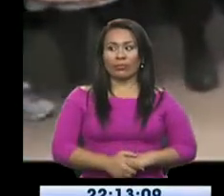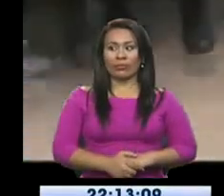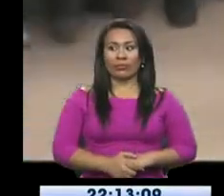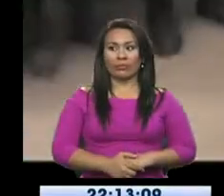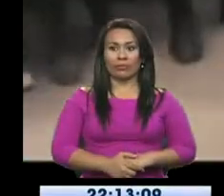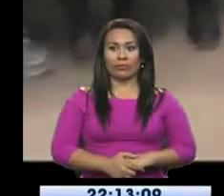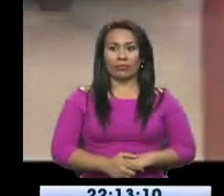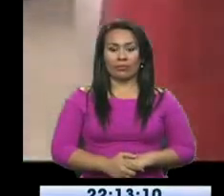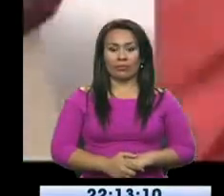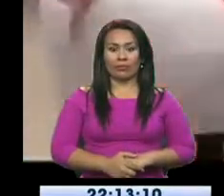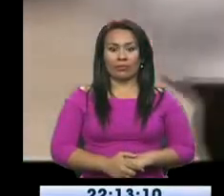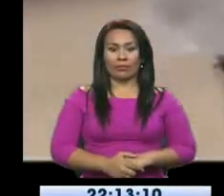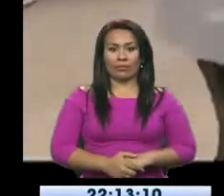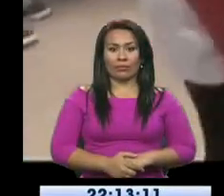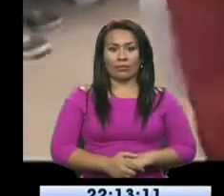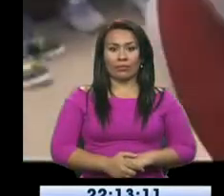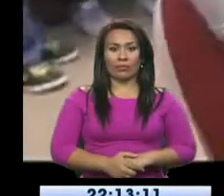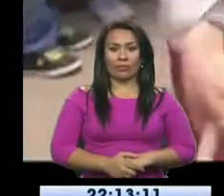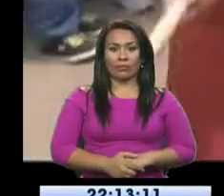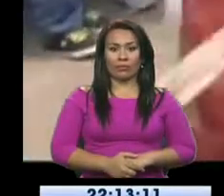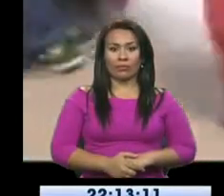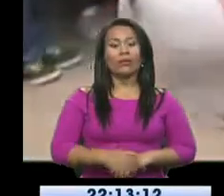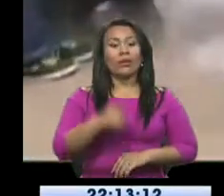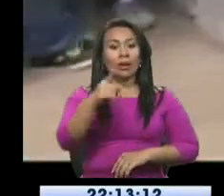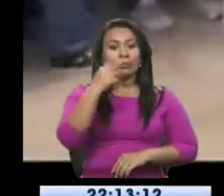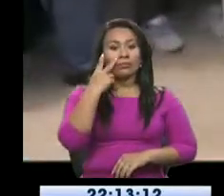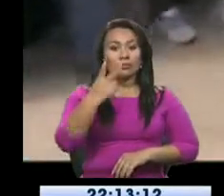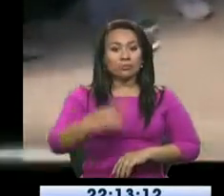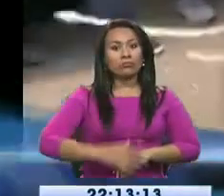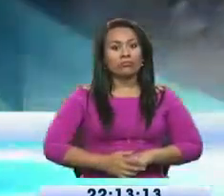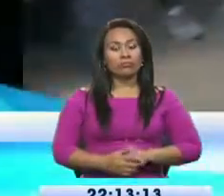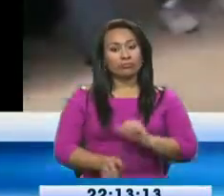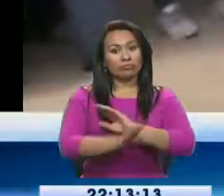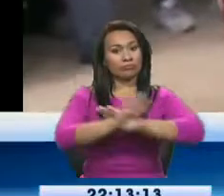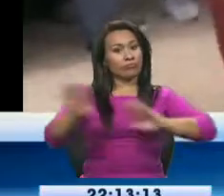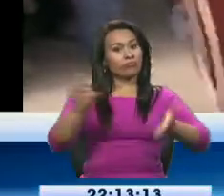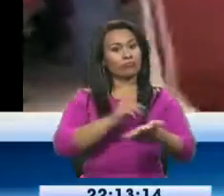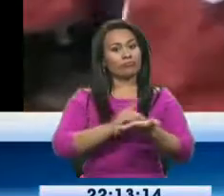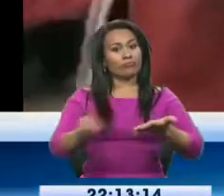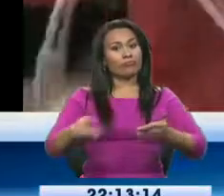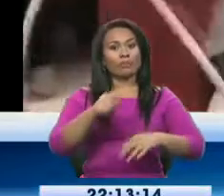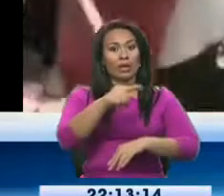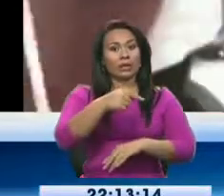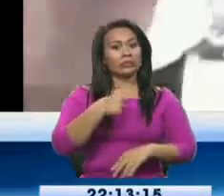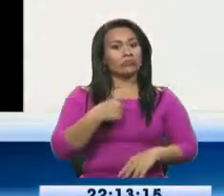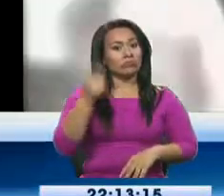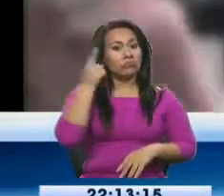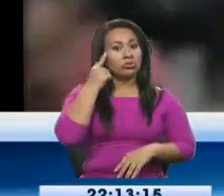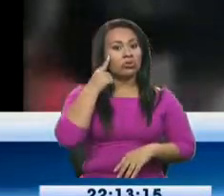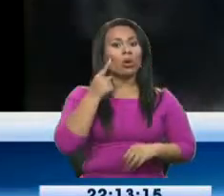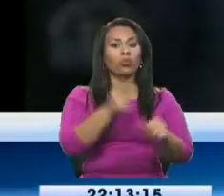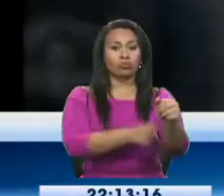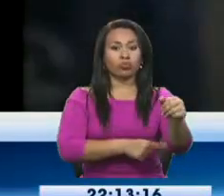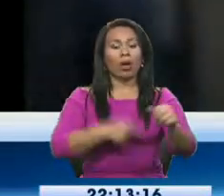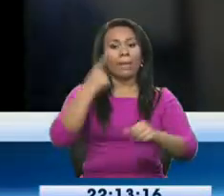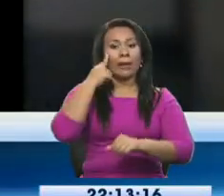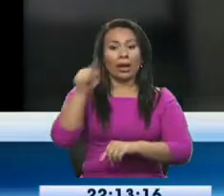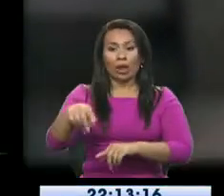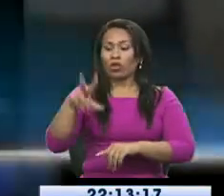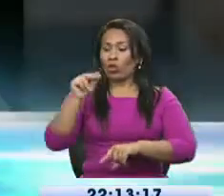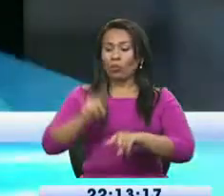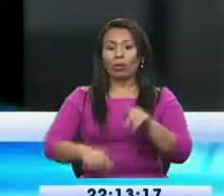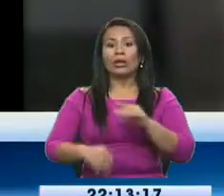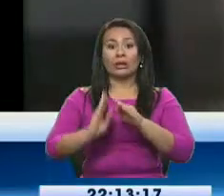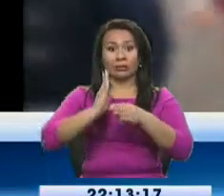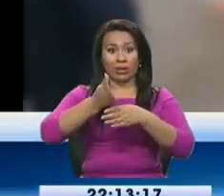Los mismos que el alcalde local les había regalado semanas atrás para combatir a la delincuencia. Luego de darle un